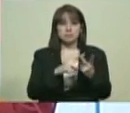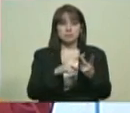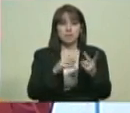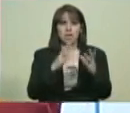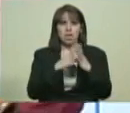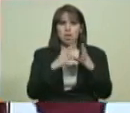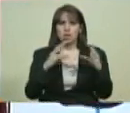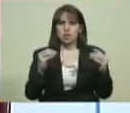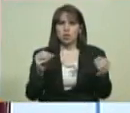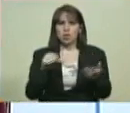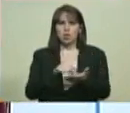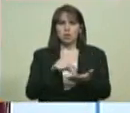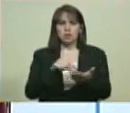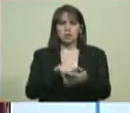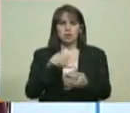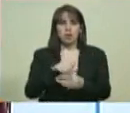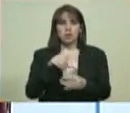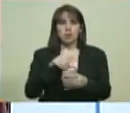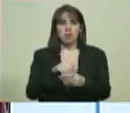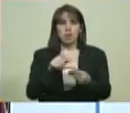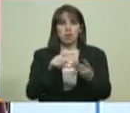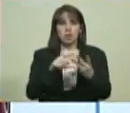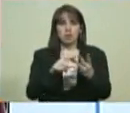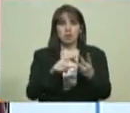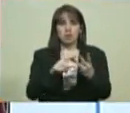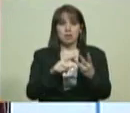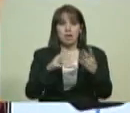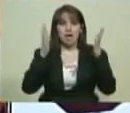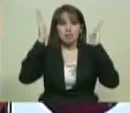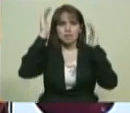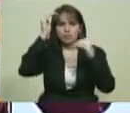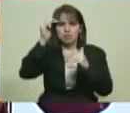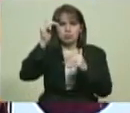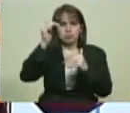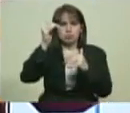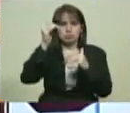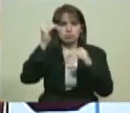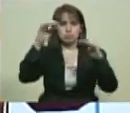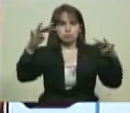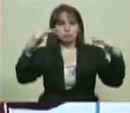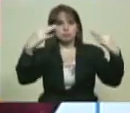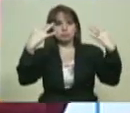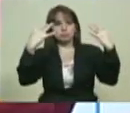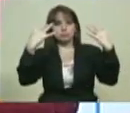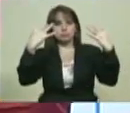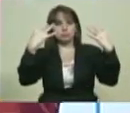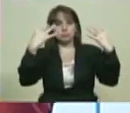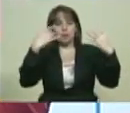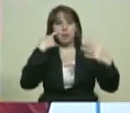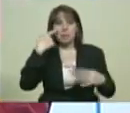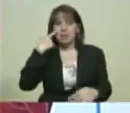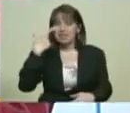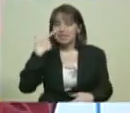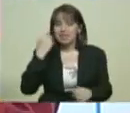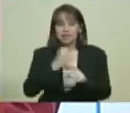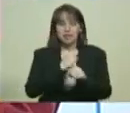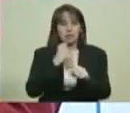Todos los centros electorales. Atención. Atención. Pendientes en el